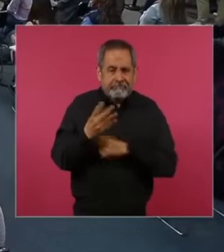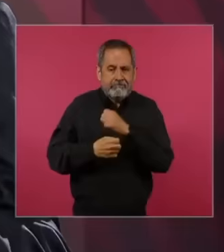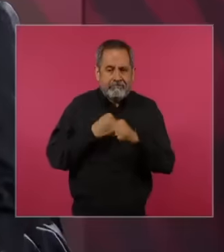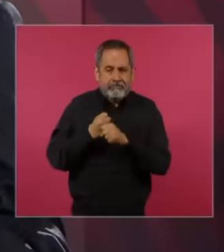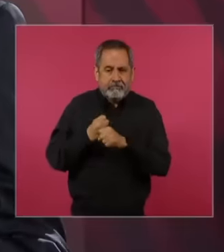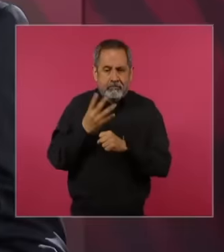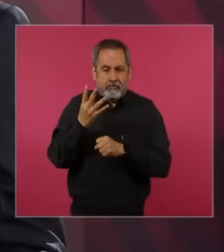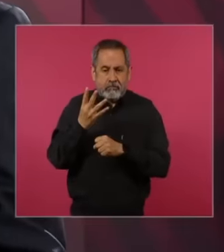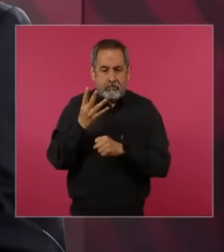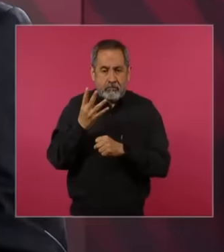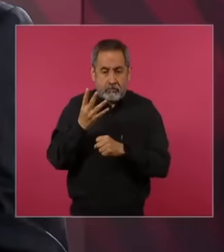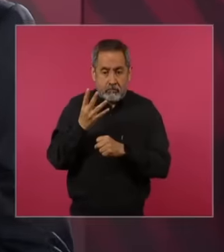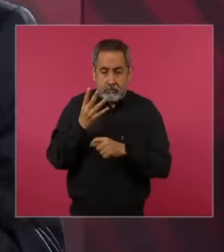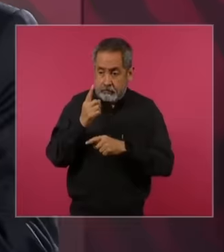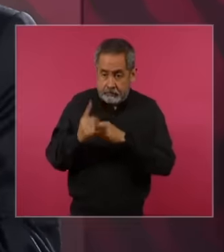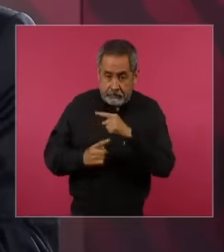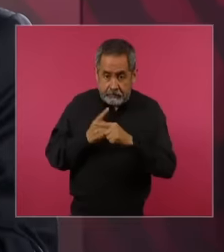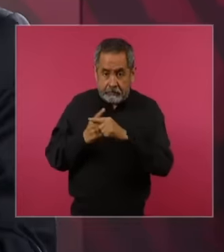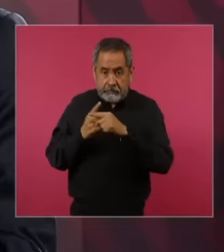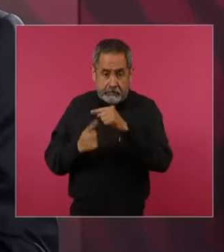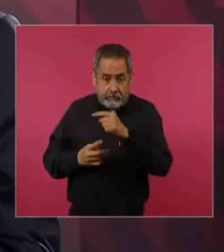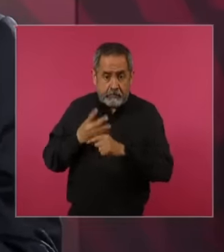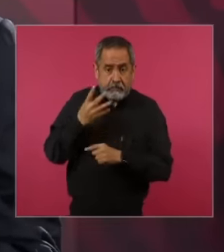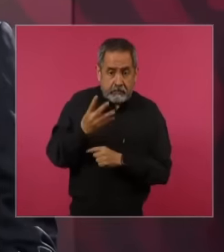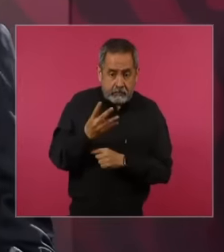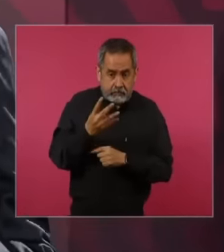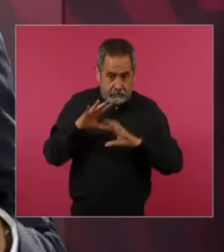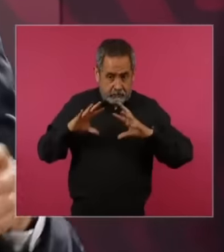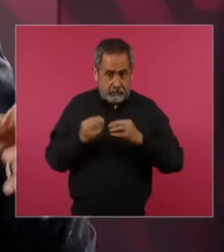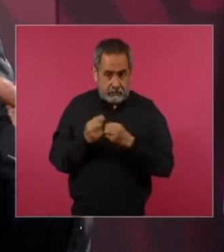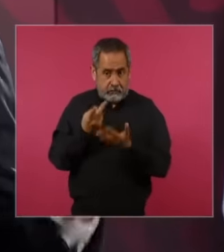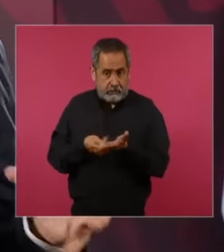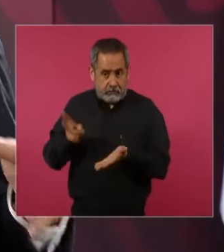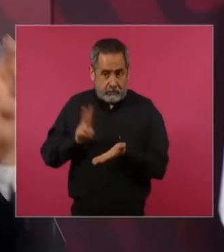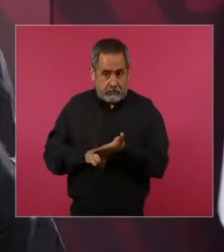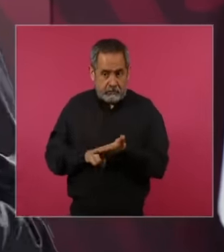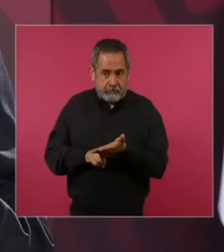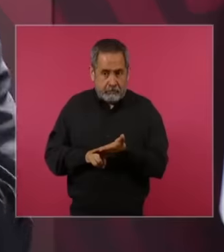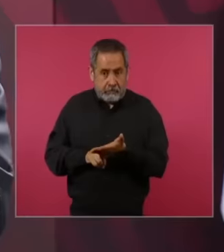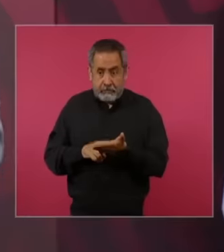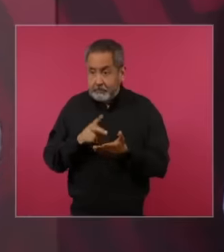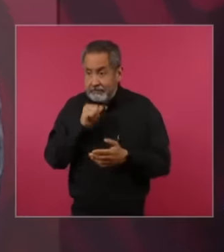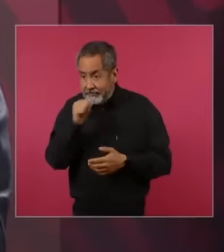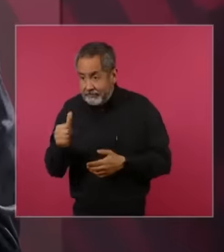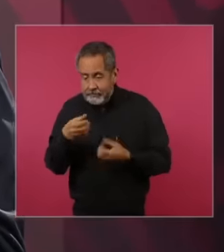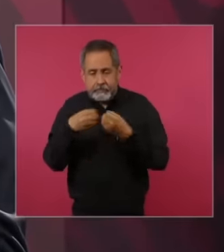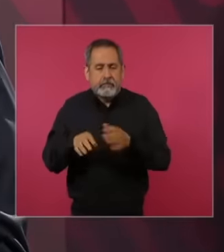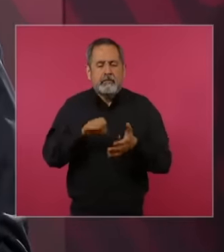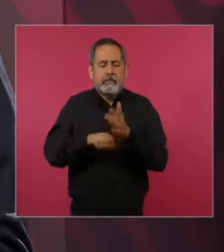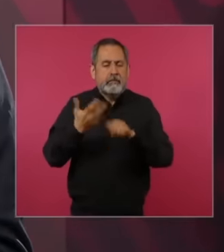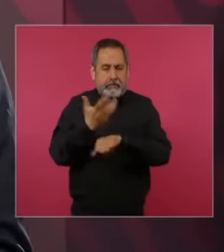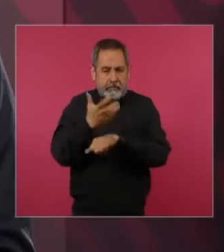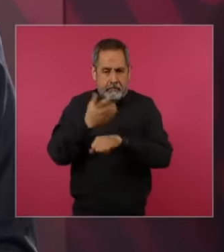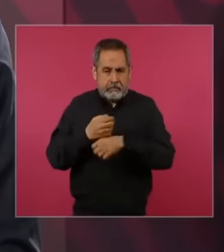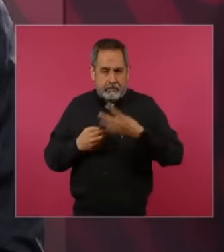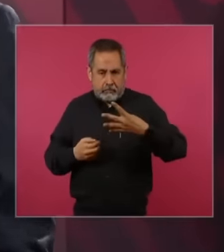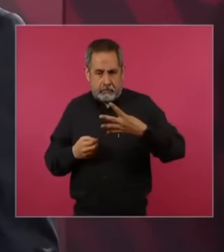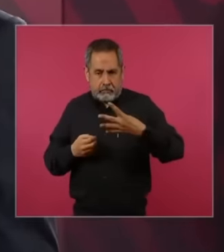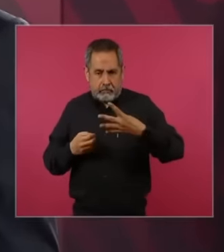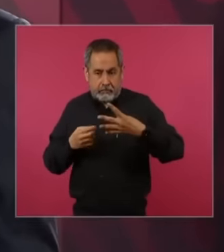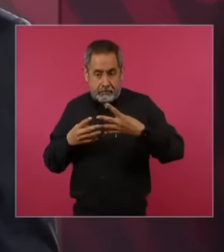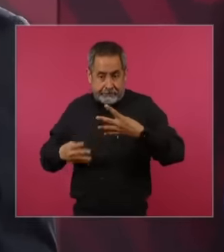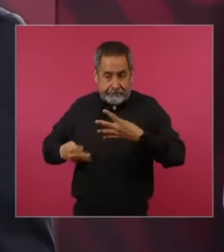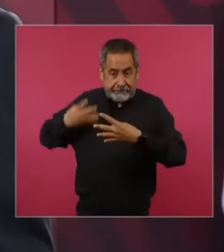una reelección. Por ejemplo, en Estados Unidos es 4 años y una reelección. No es lo